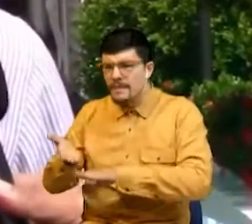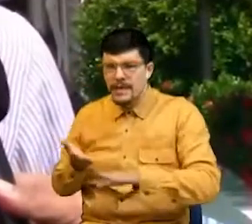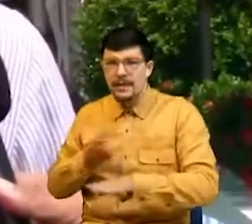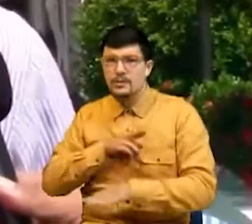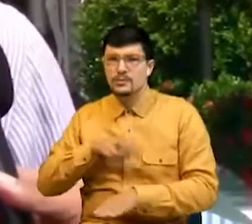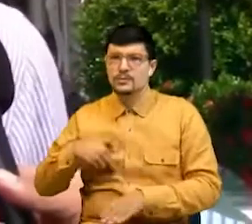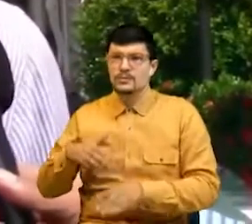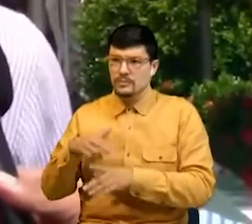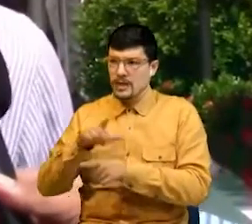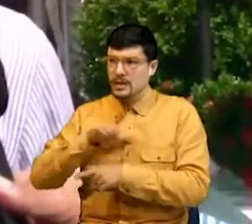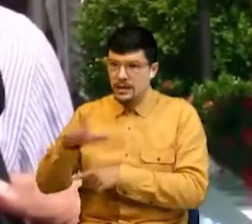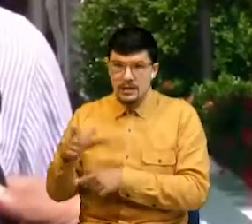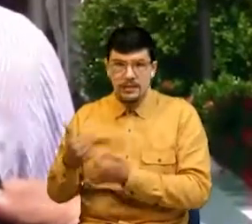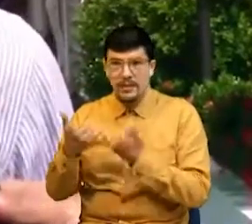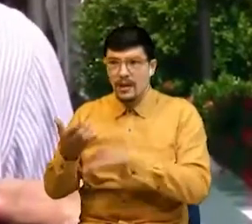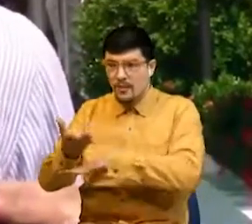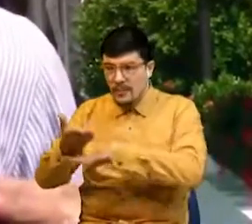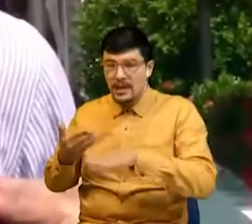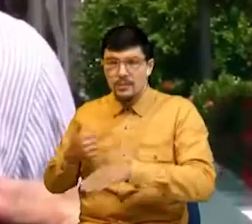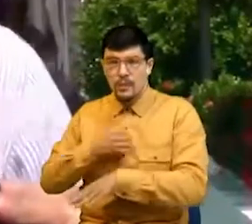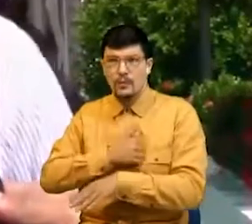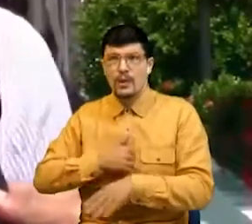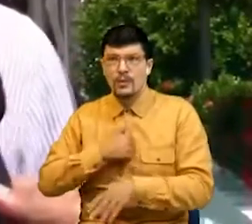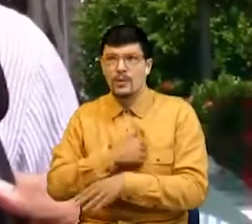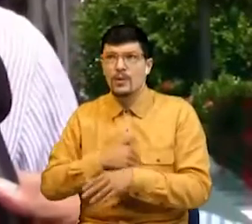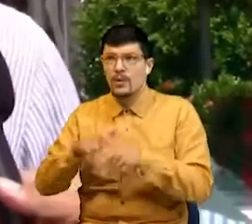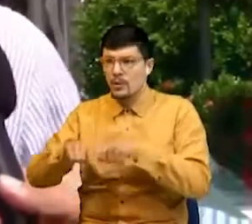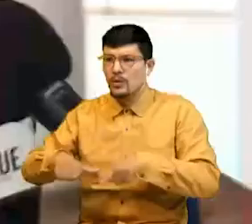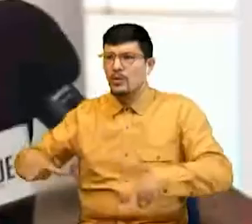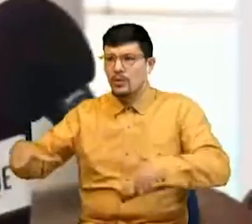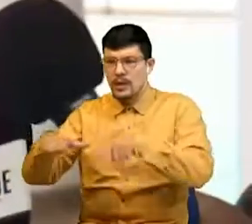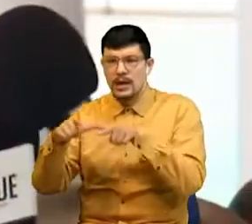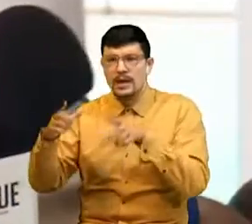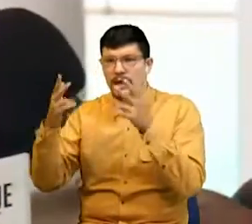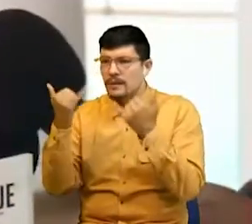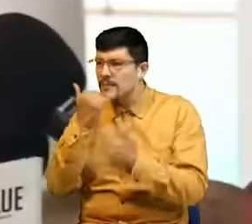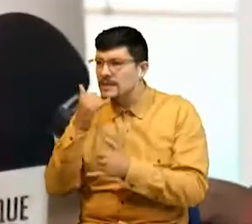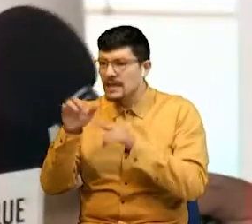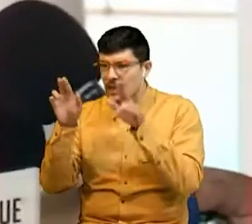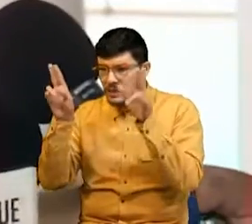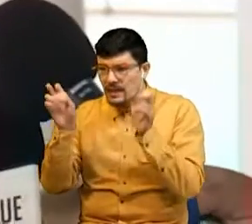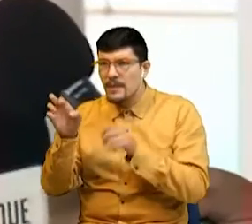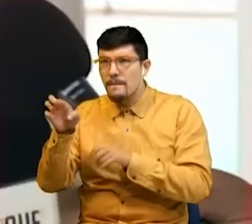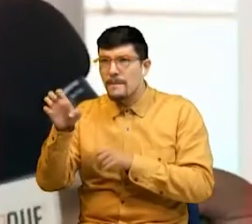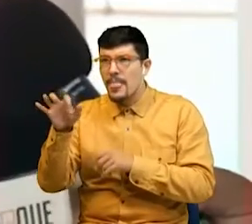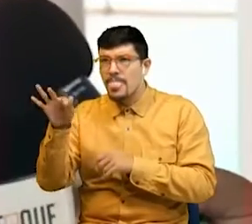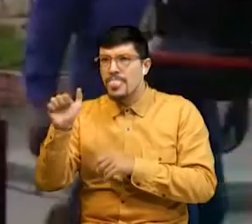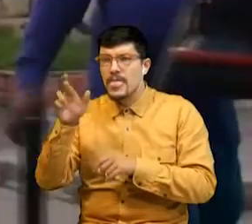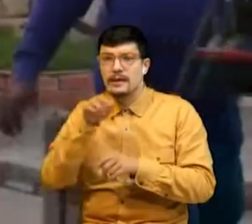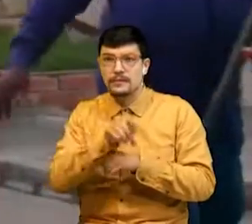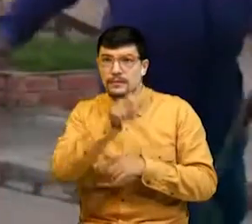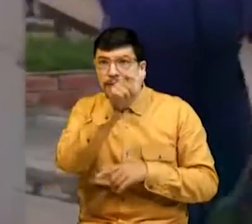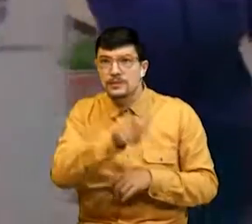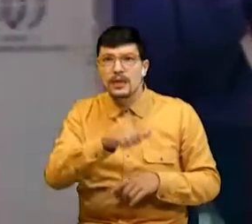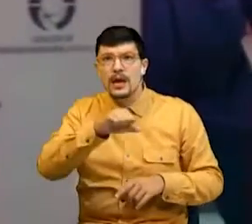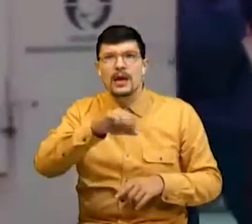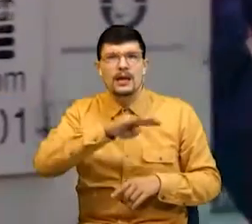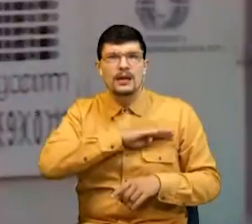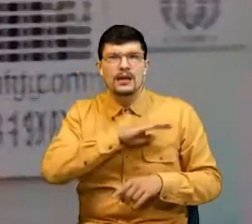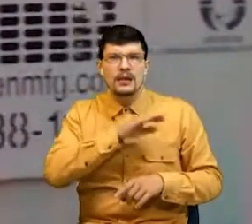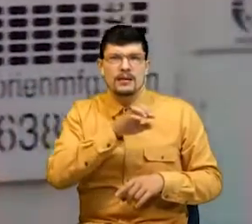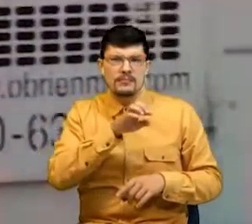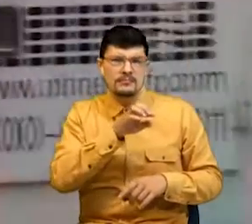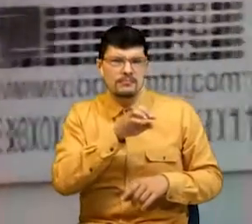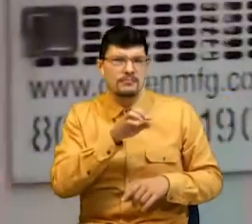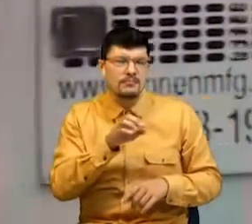solicitamos que se abra el cuarto oscuro de este tema del Petar. El alcalde saliente Darío Echeverry asegura que se debe hacer una nueva licitación